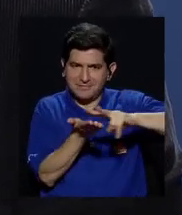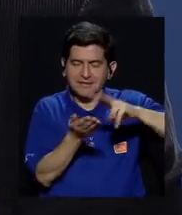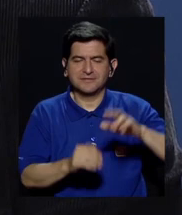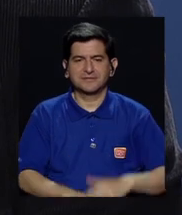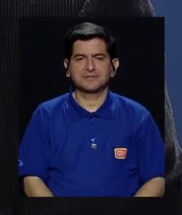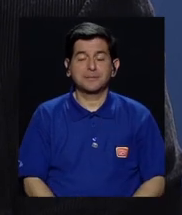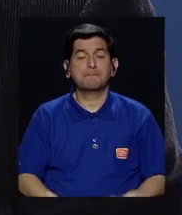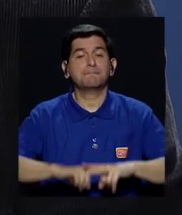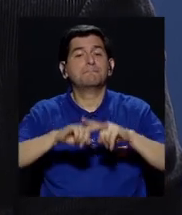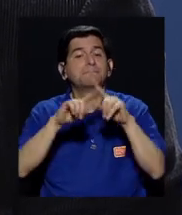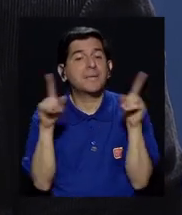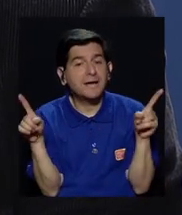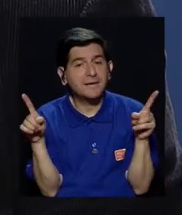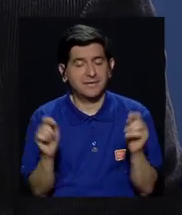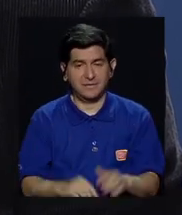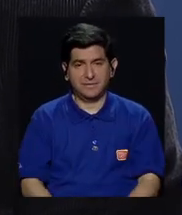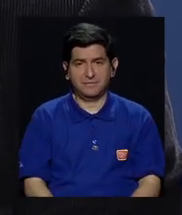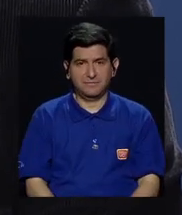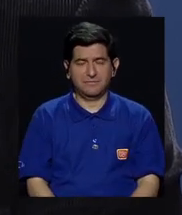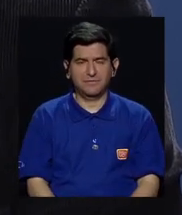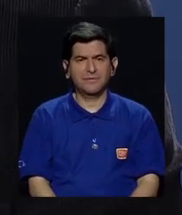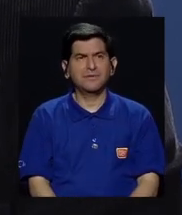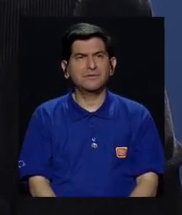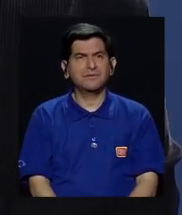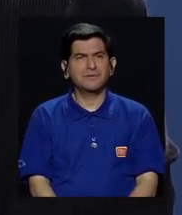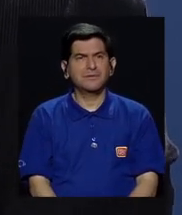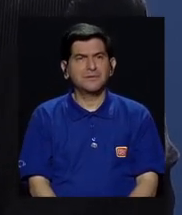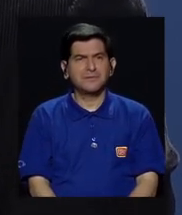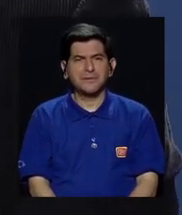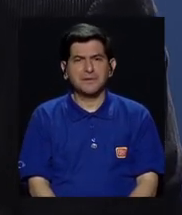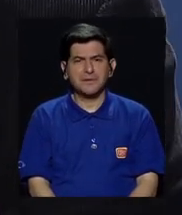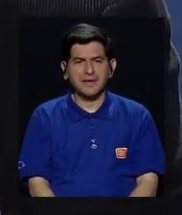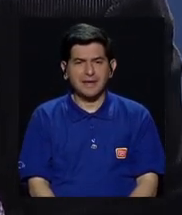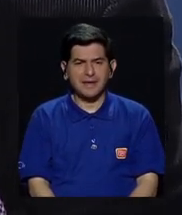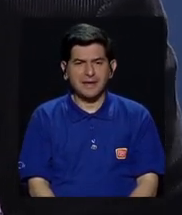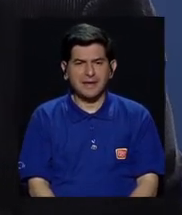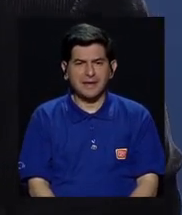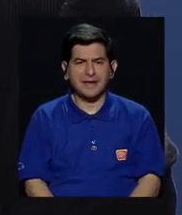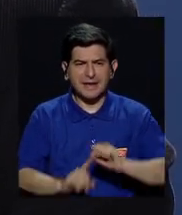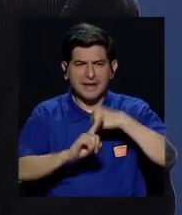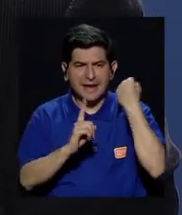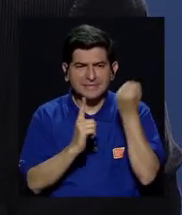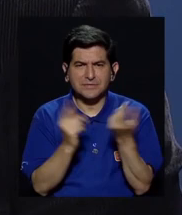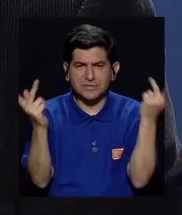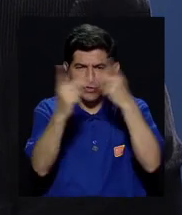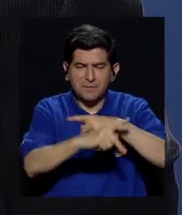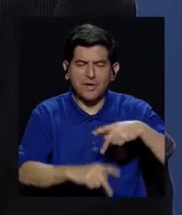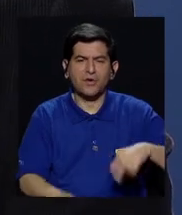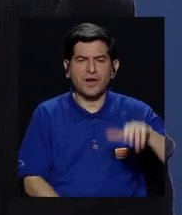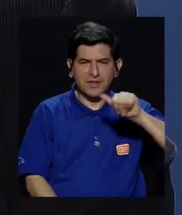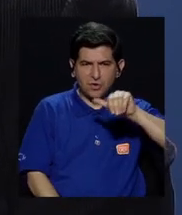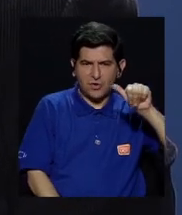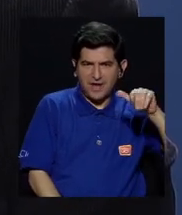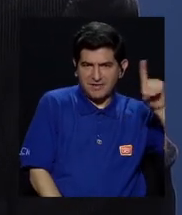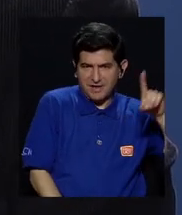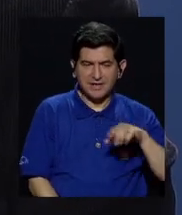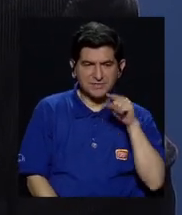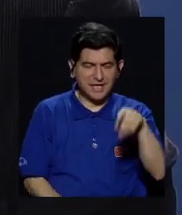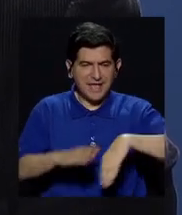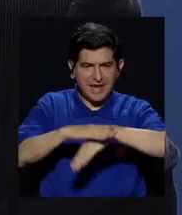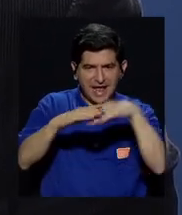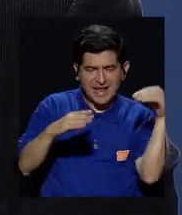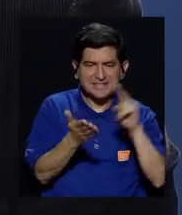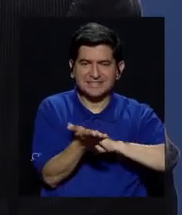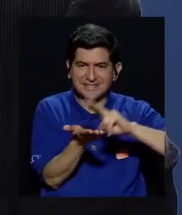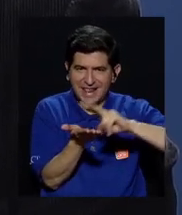sin embargo yo el mayor hándicap que el encuentro antonio álvarez escritorio álvarez cuando sale de